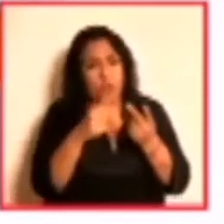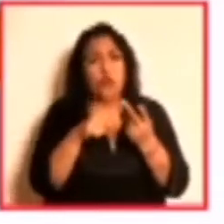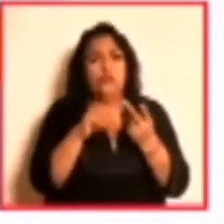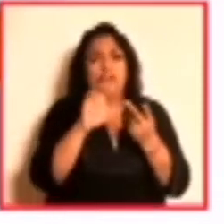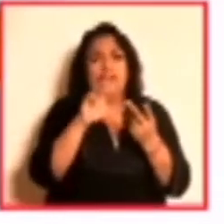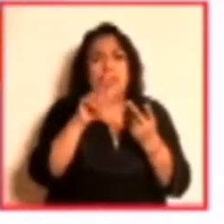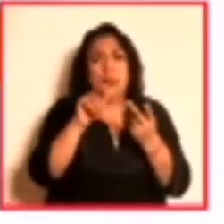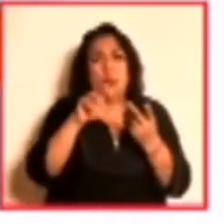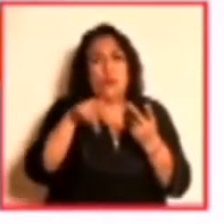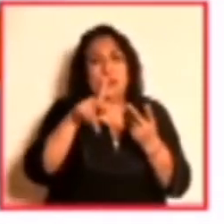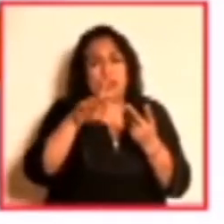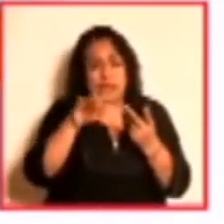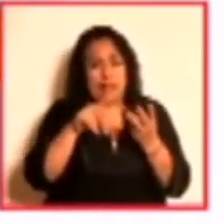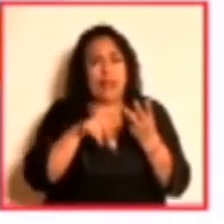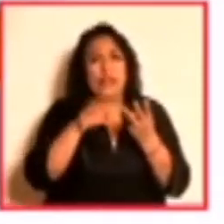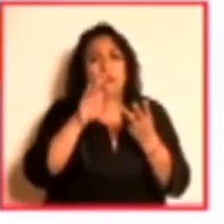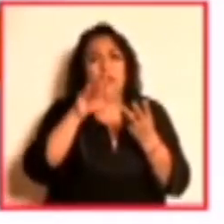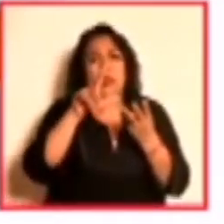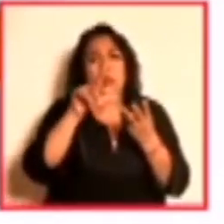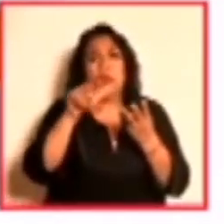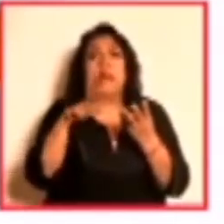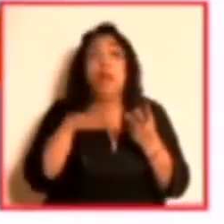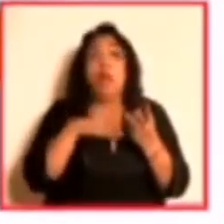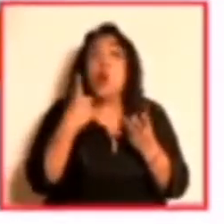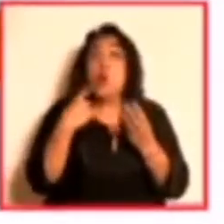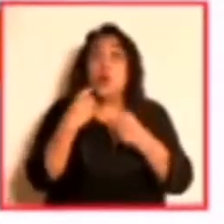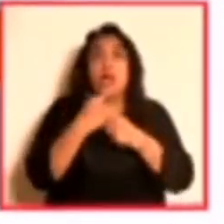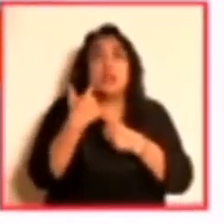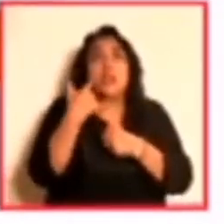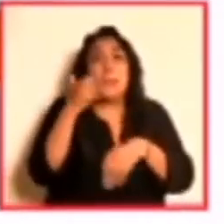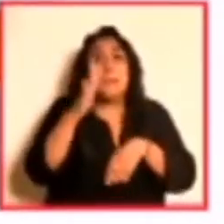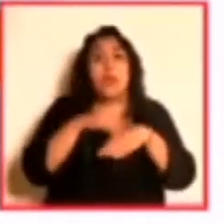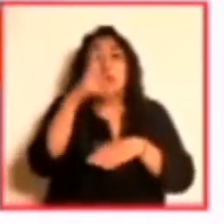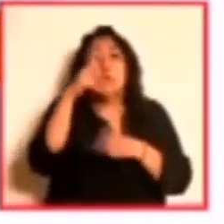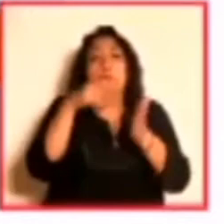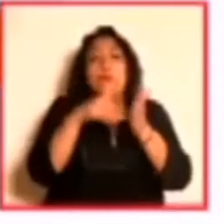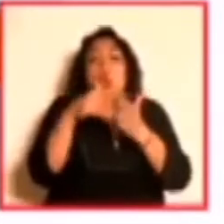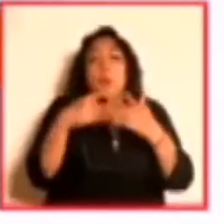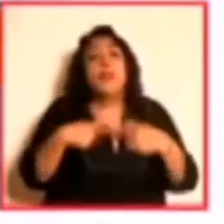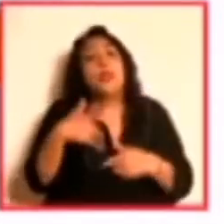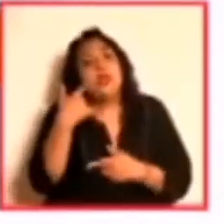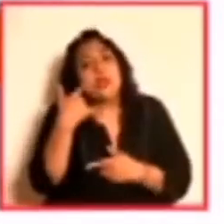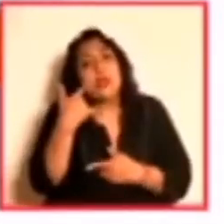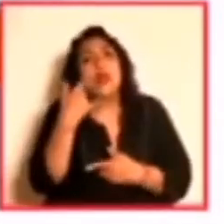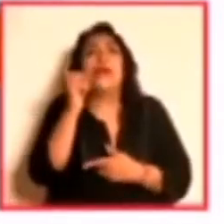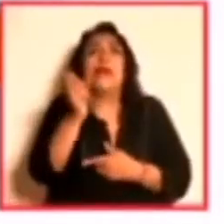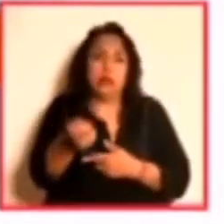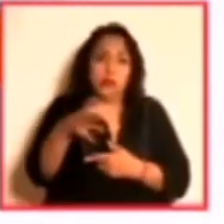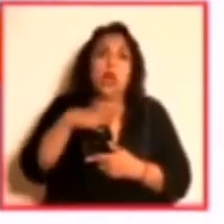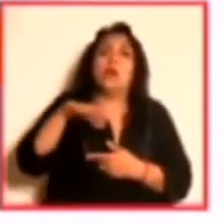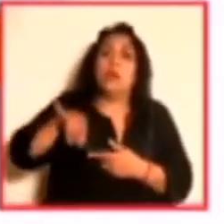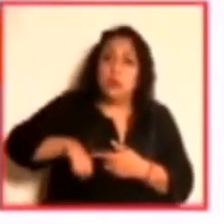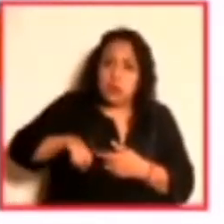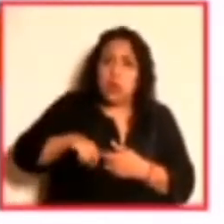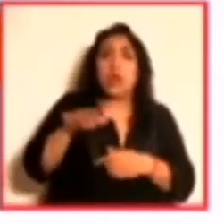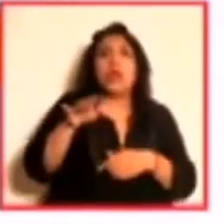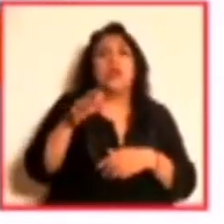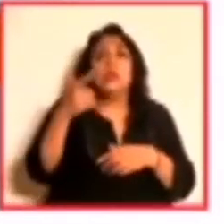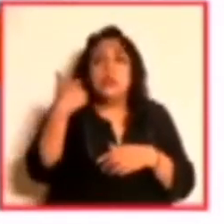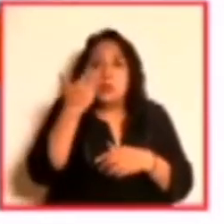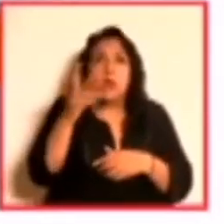Filmin Latino, tuvimos más de 1 millón de espectadores el año pasado. Entonces, eso significa que hay mucho interés por ver el trabajo que hemos seleccionado en el